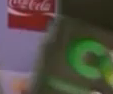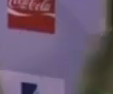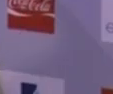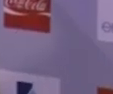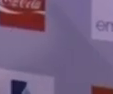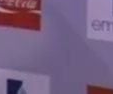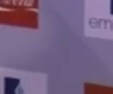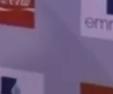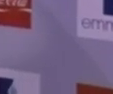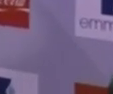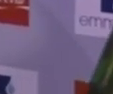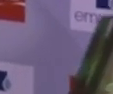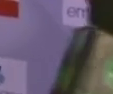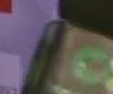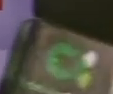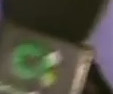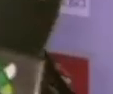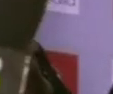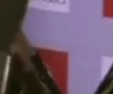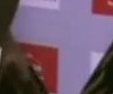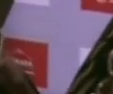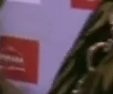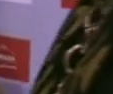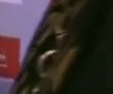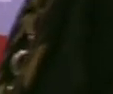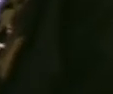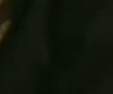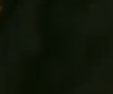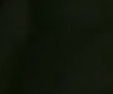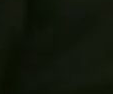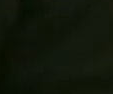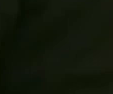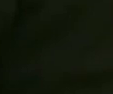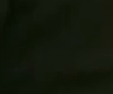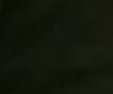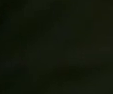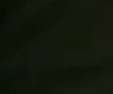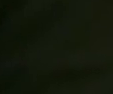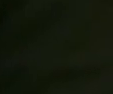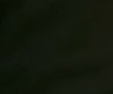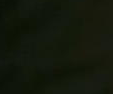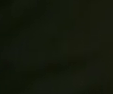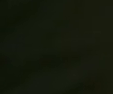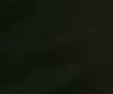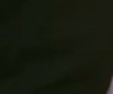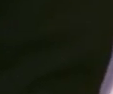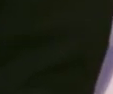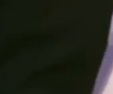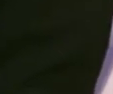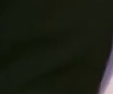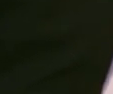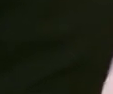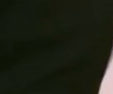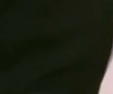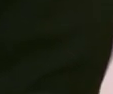¿Usted ya está viendo cómo voy disfrazada yo este año de Madonna? Sí. Adelánteme el suyo. El mío no puedo decir de qué voy, pero